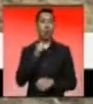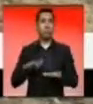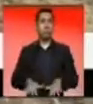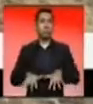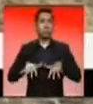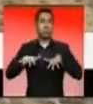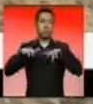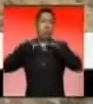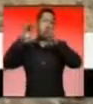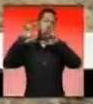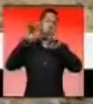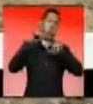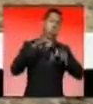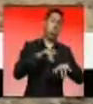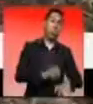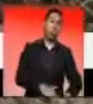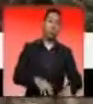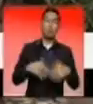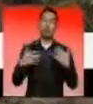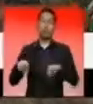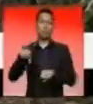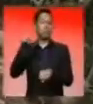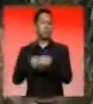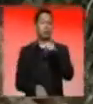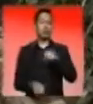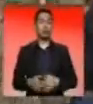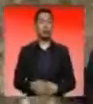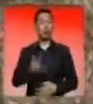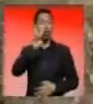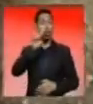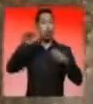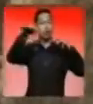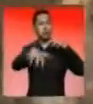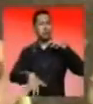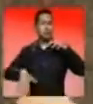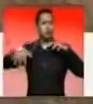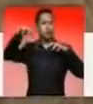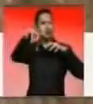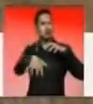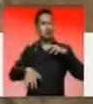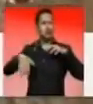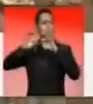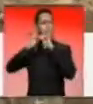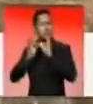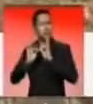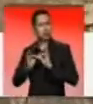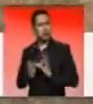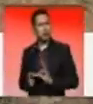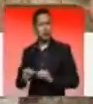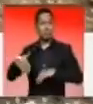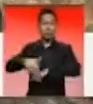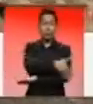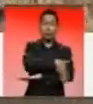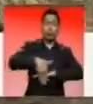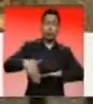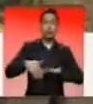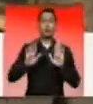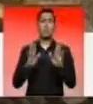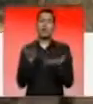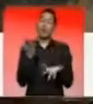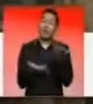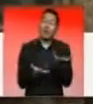un deslizamiento total de 80 metros. Dos máquinas llegaron al lugar para comenzar con los trabajos de reparación de la vía, para tratar de